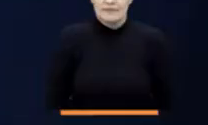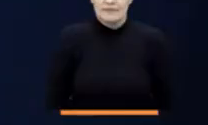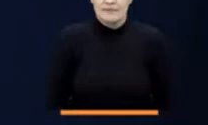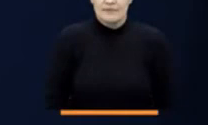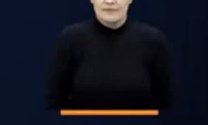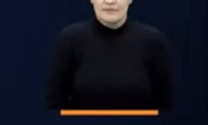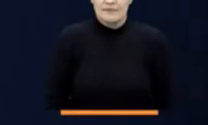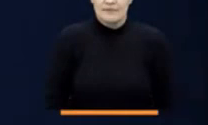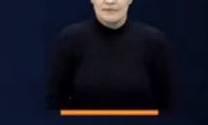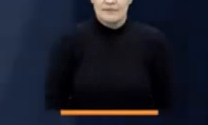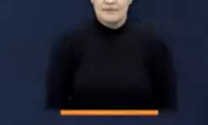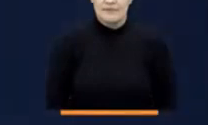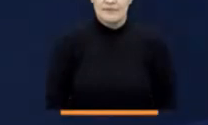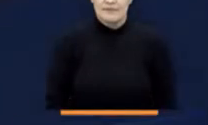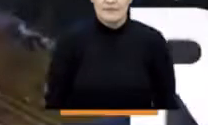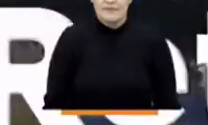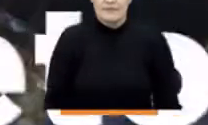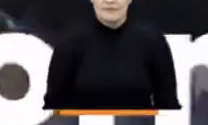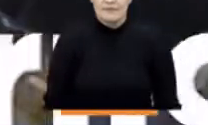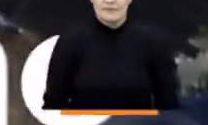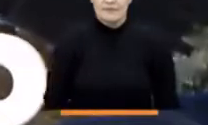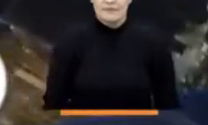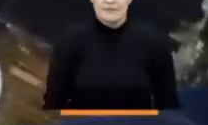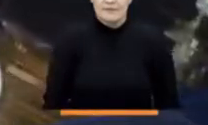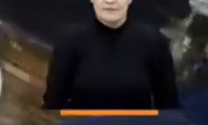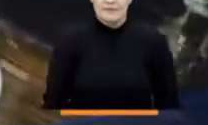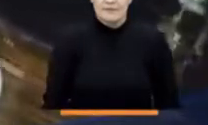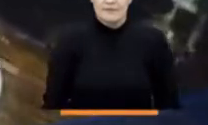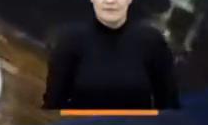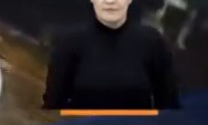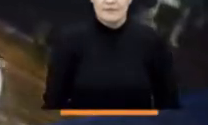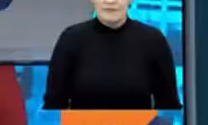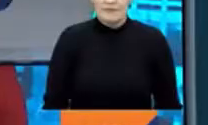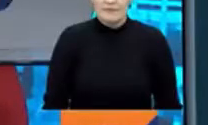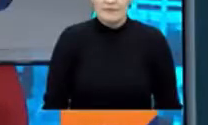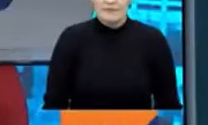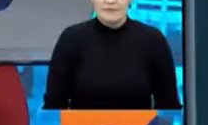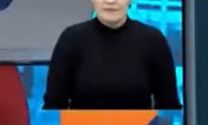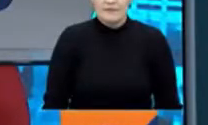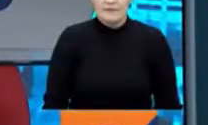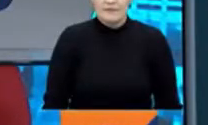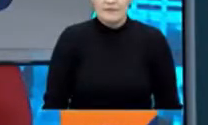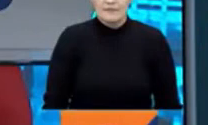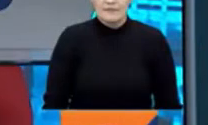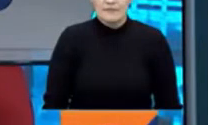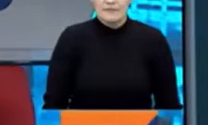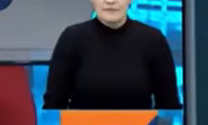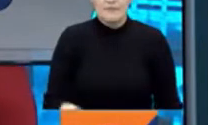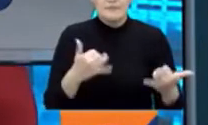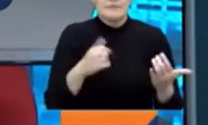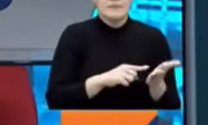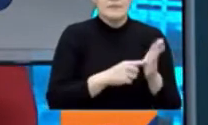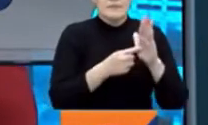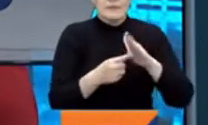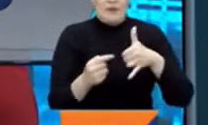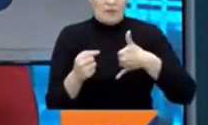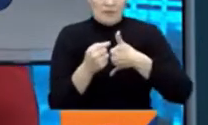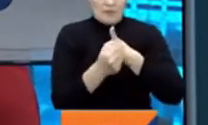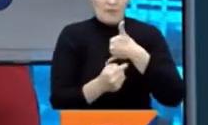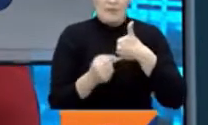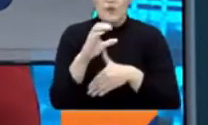Y es momento de recorrer el país con